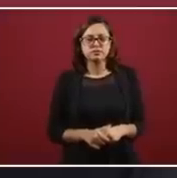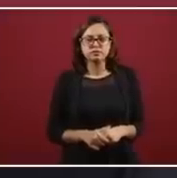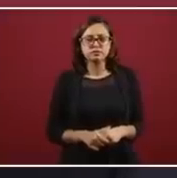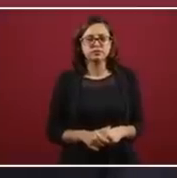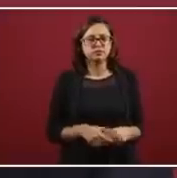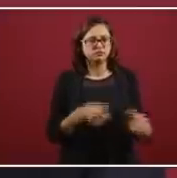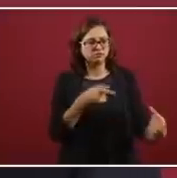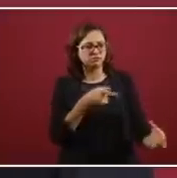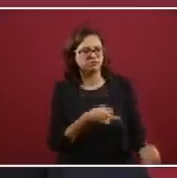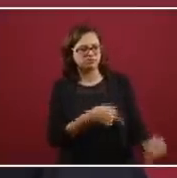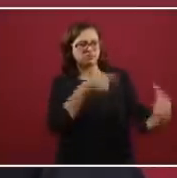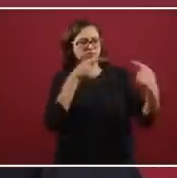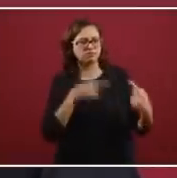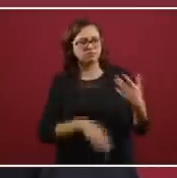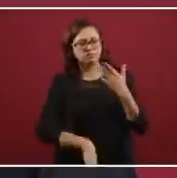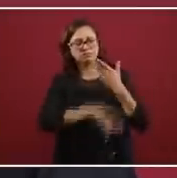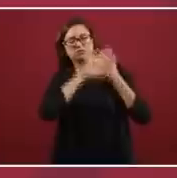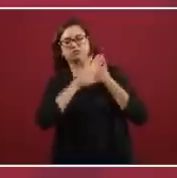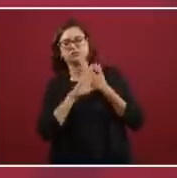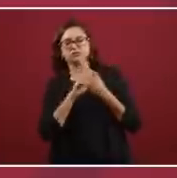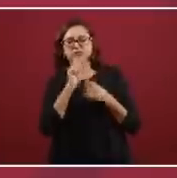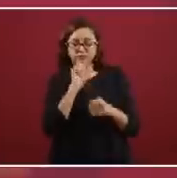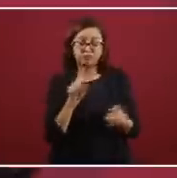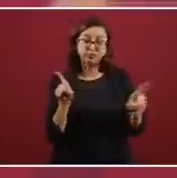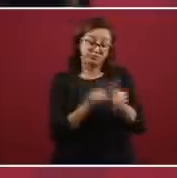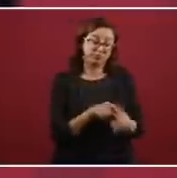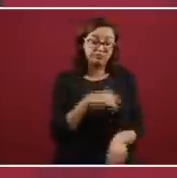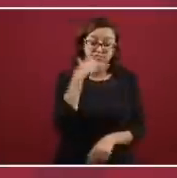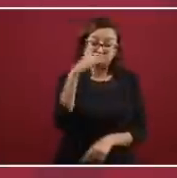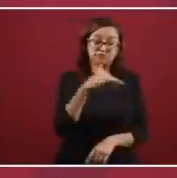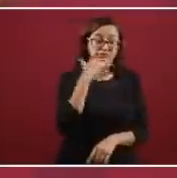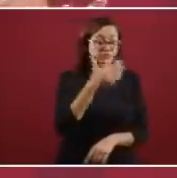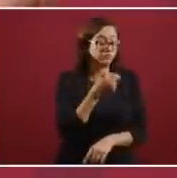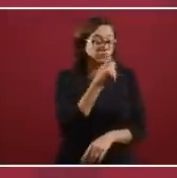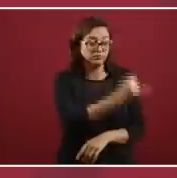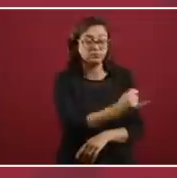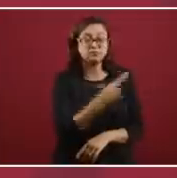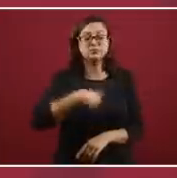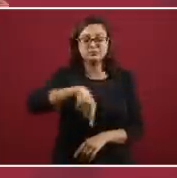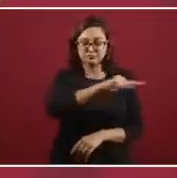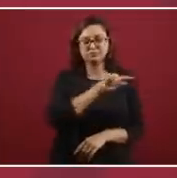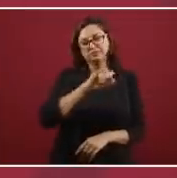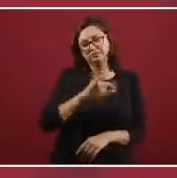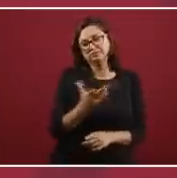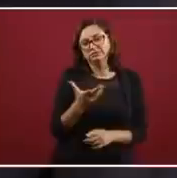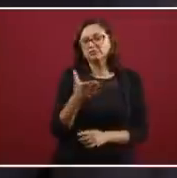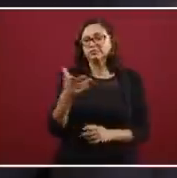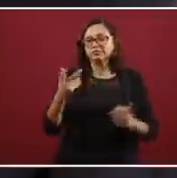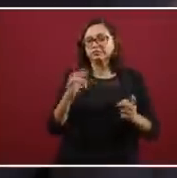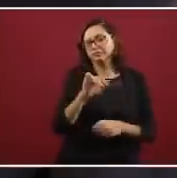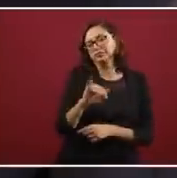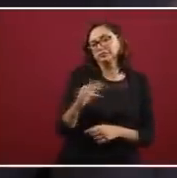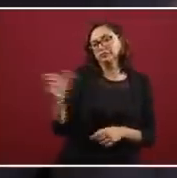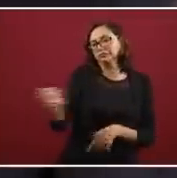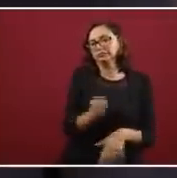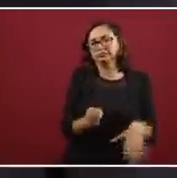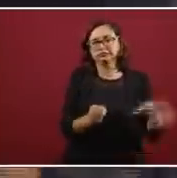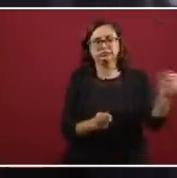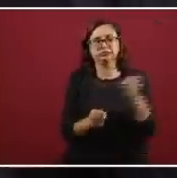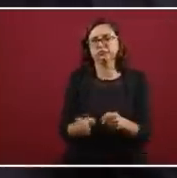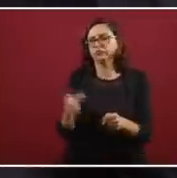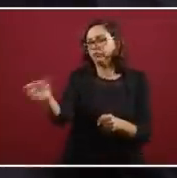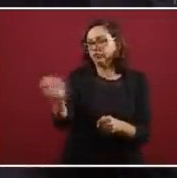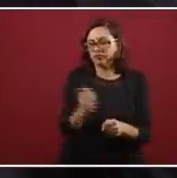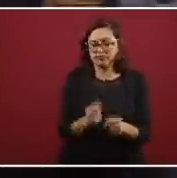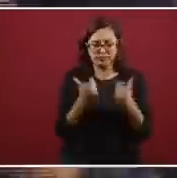reaccionarios, son corruptos. Entonces ocupan los cargos para enriquecerse. Piensen en